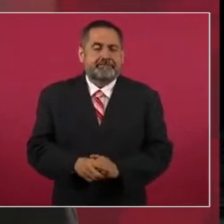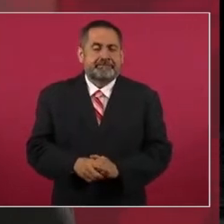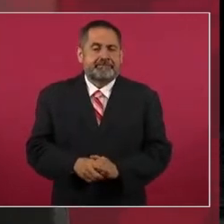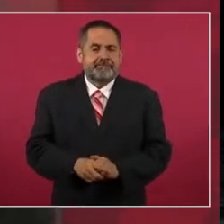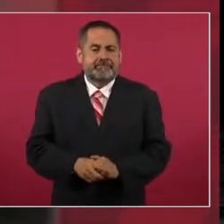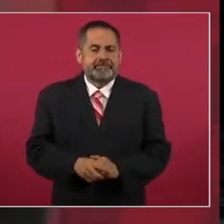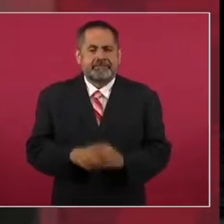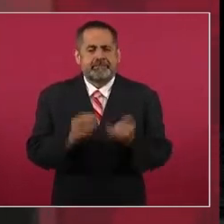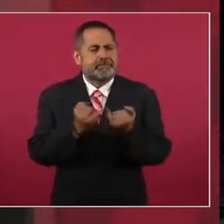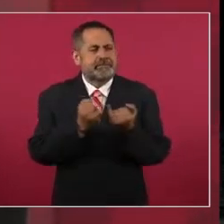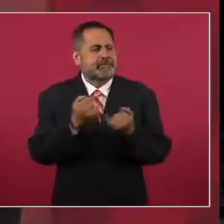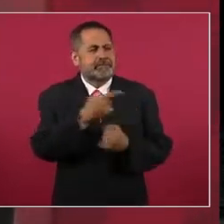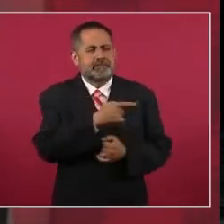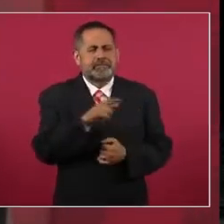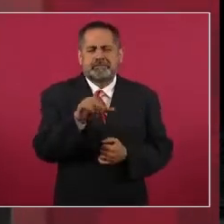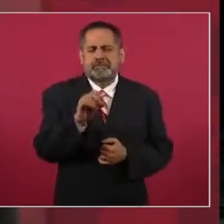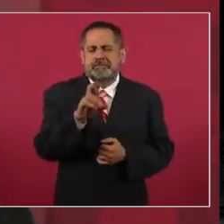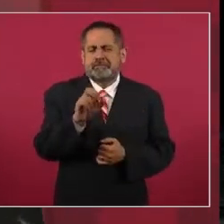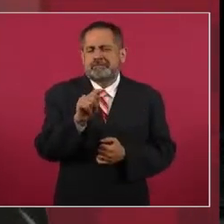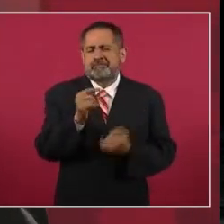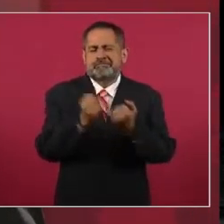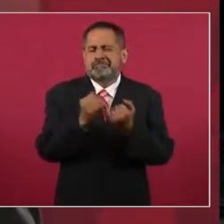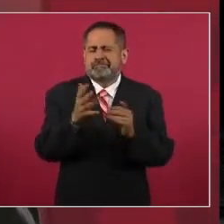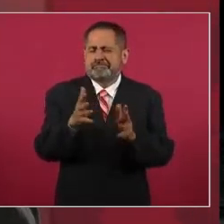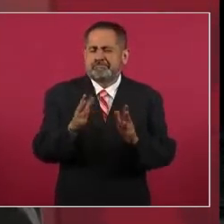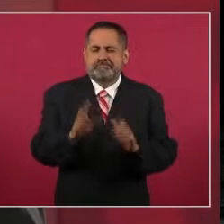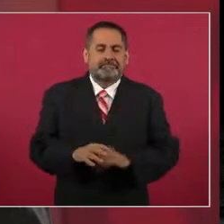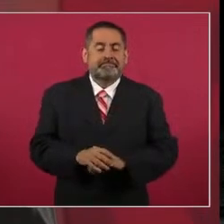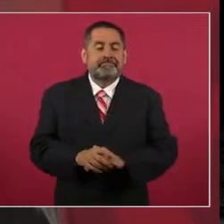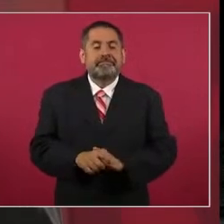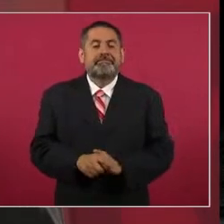o como la de lo de tres este